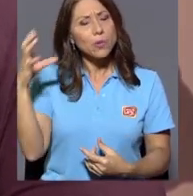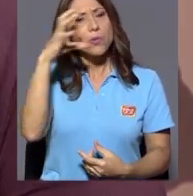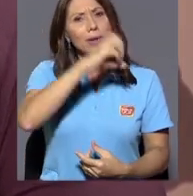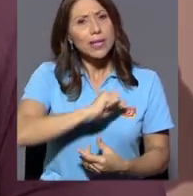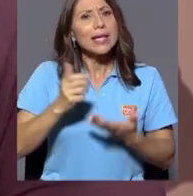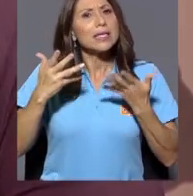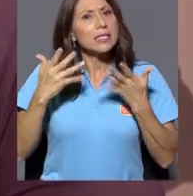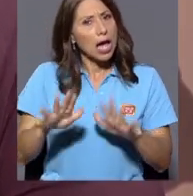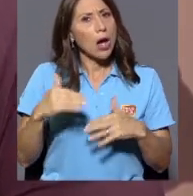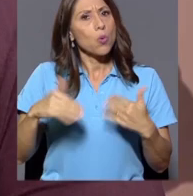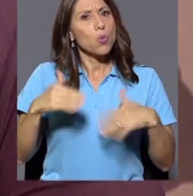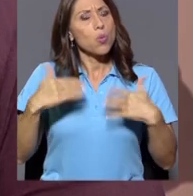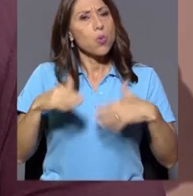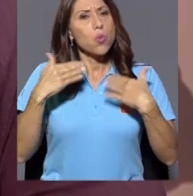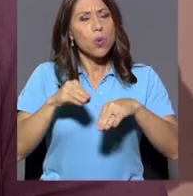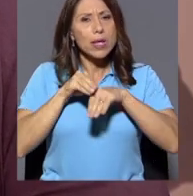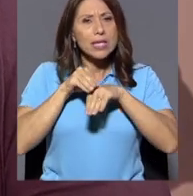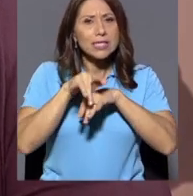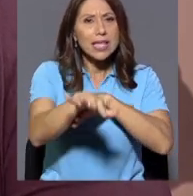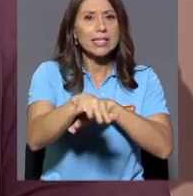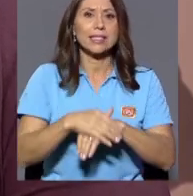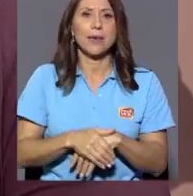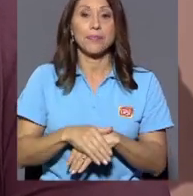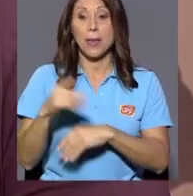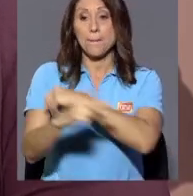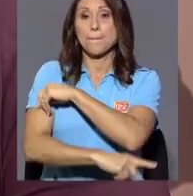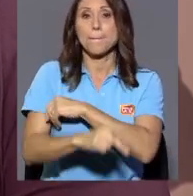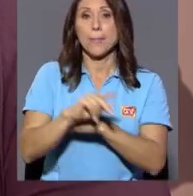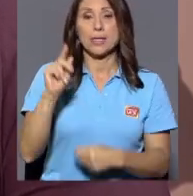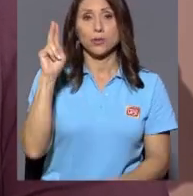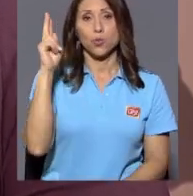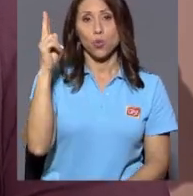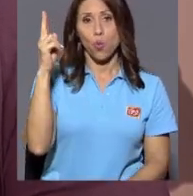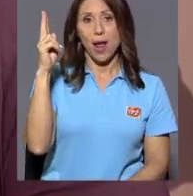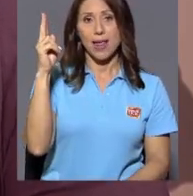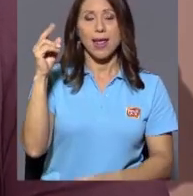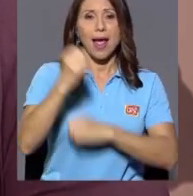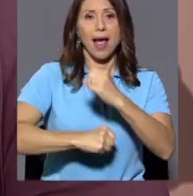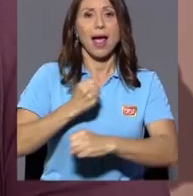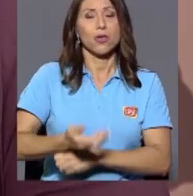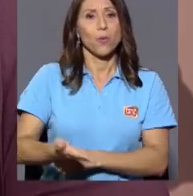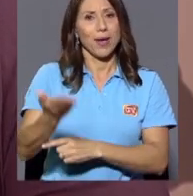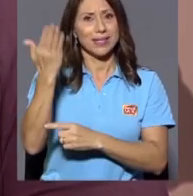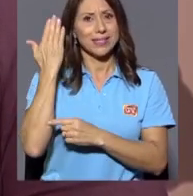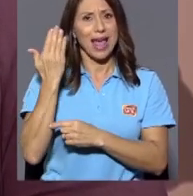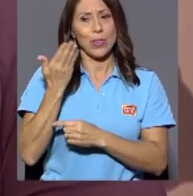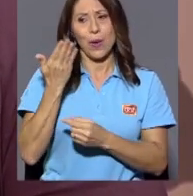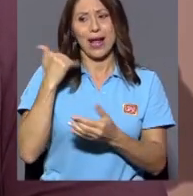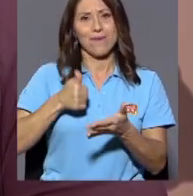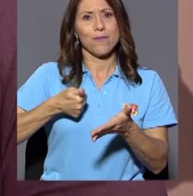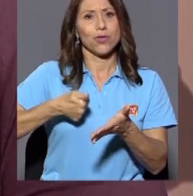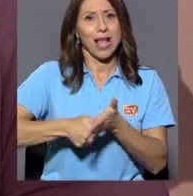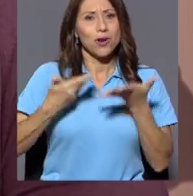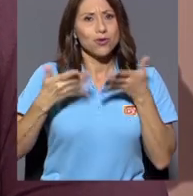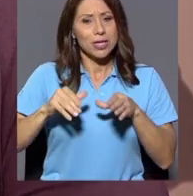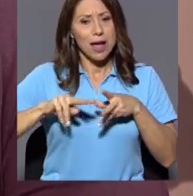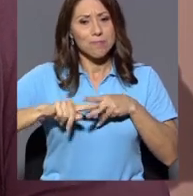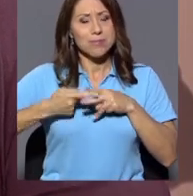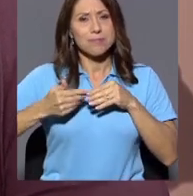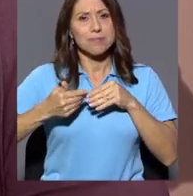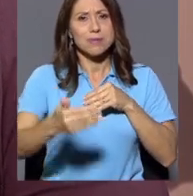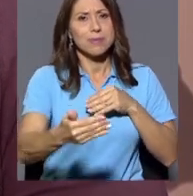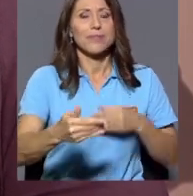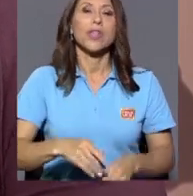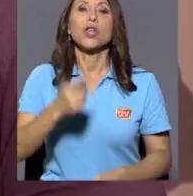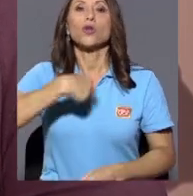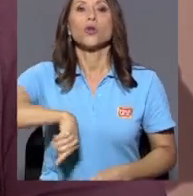haya llegado ya a ese nivel de incidencia uruguay el año pasado acaba de votarlo y acaba de ponerlo en marcha nosotros